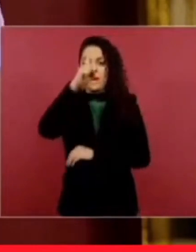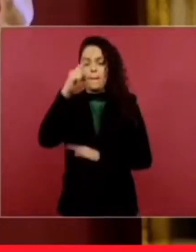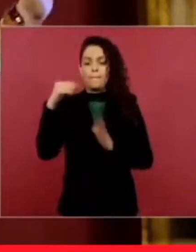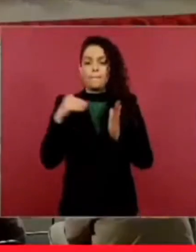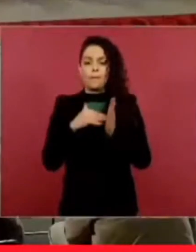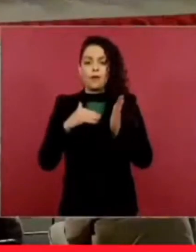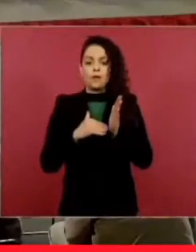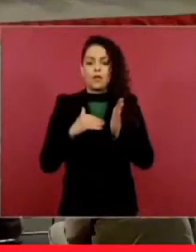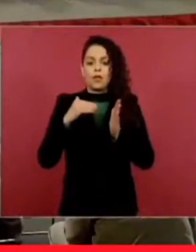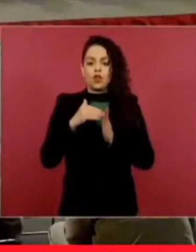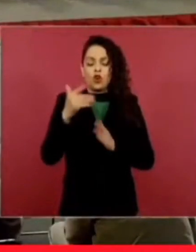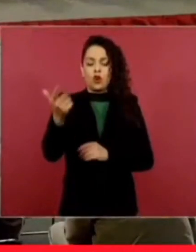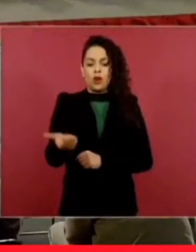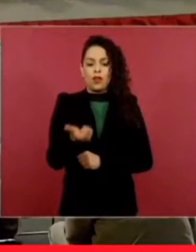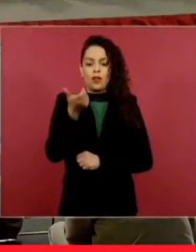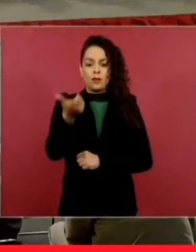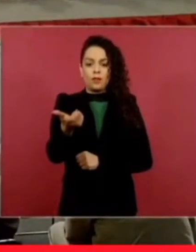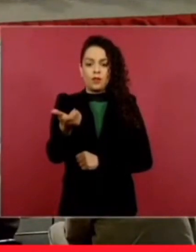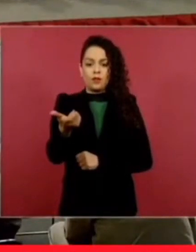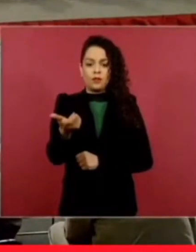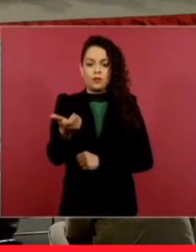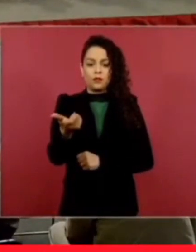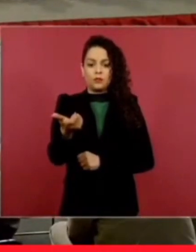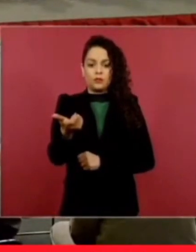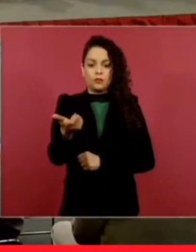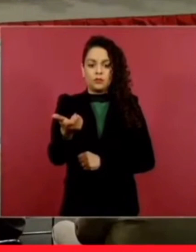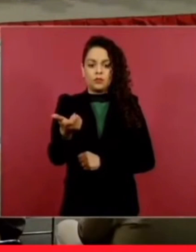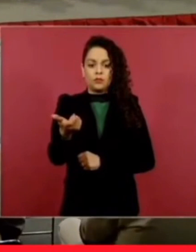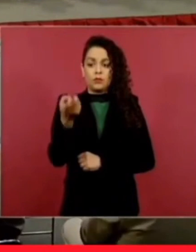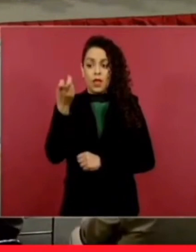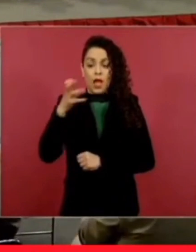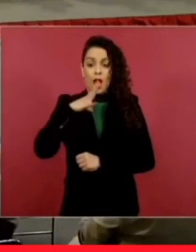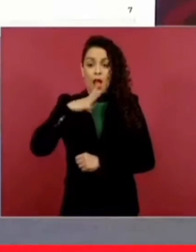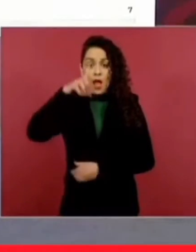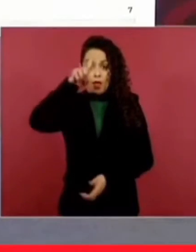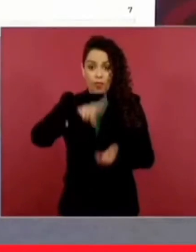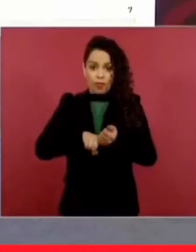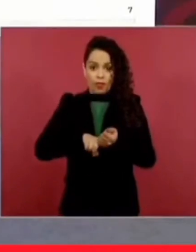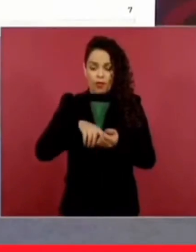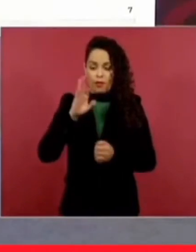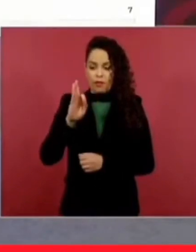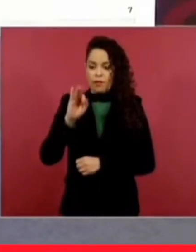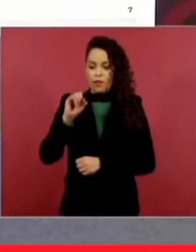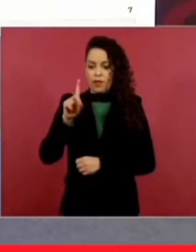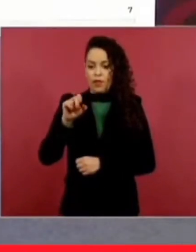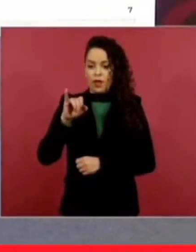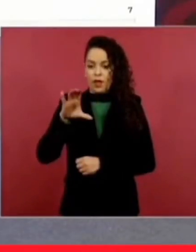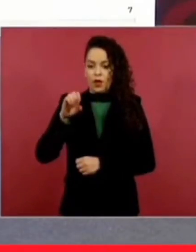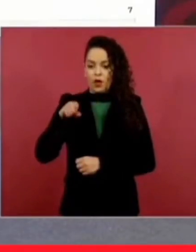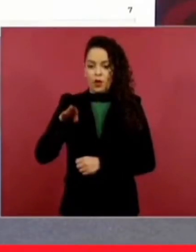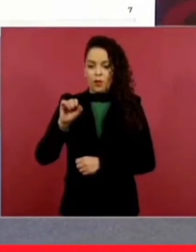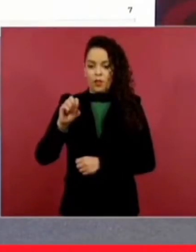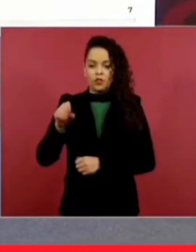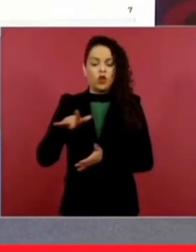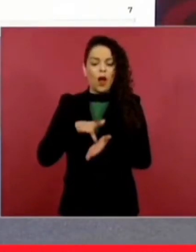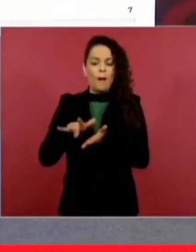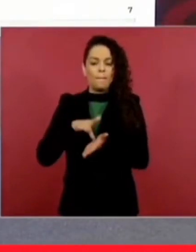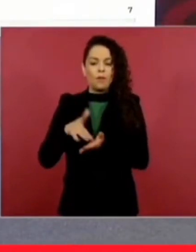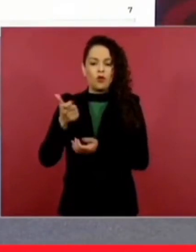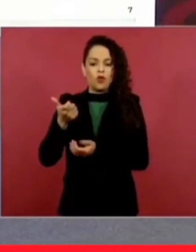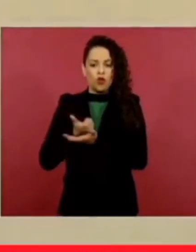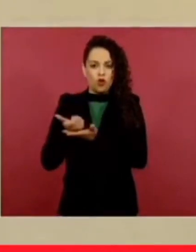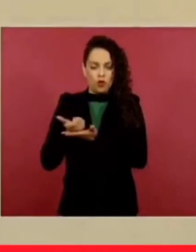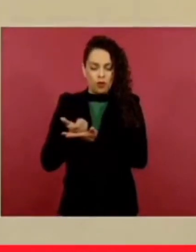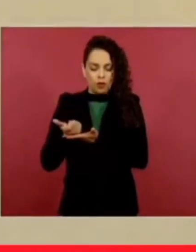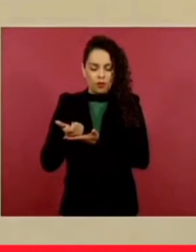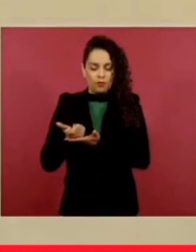tenía dicho fideicomiso, 1,000 millones de pesos. ¿Cómo podía en este caso este fideicomiso ver en